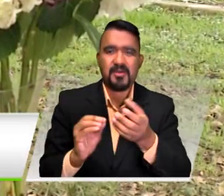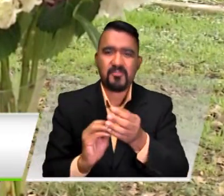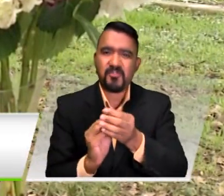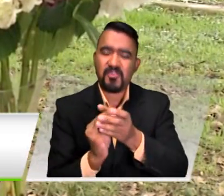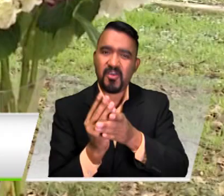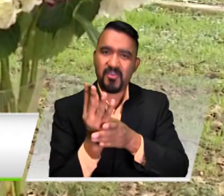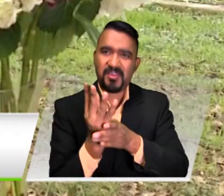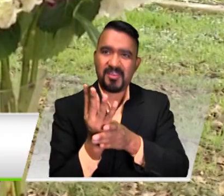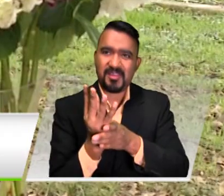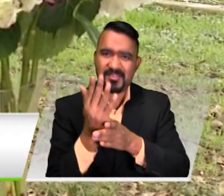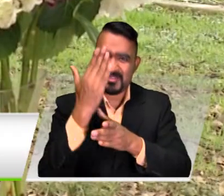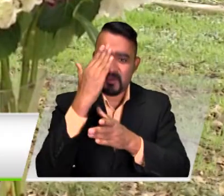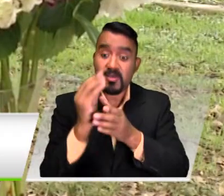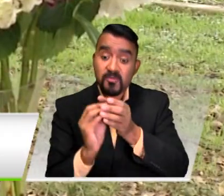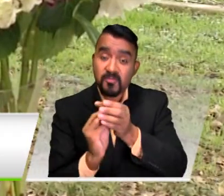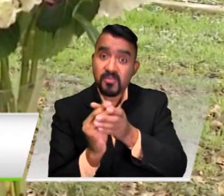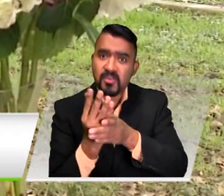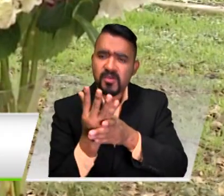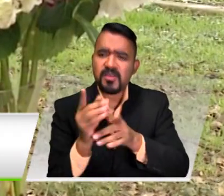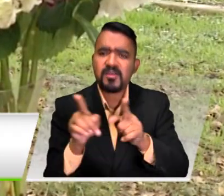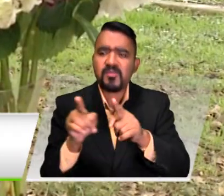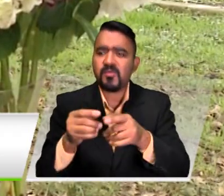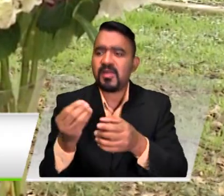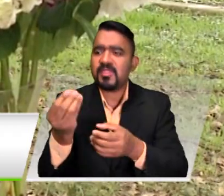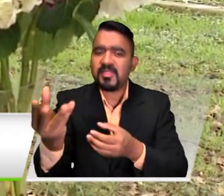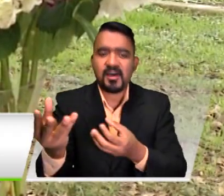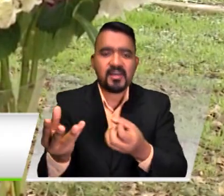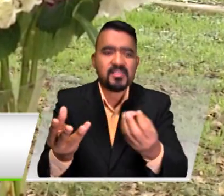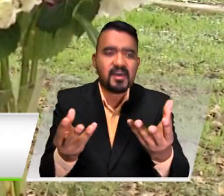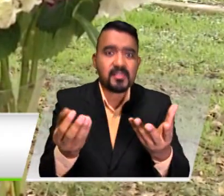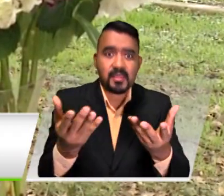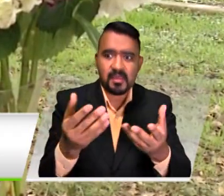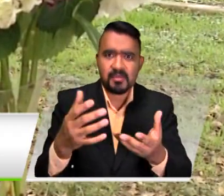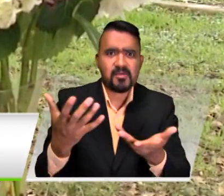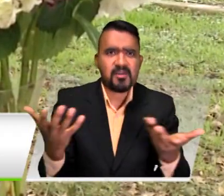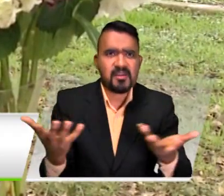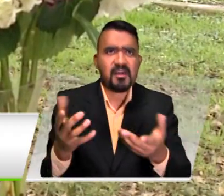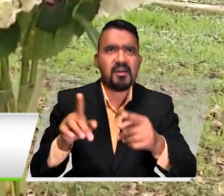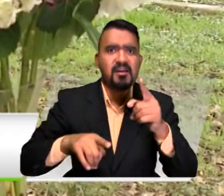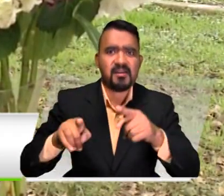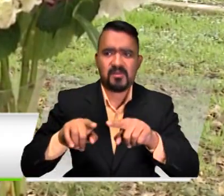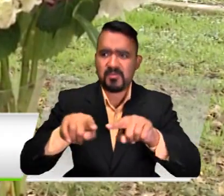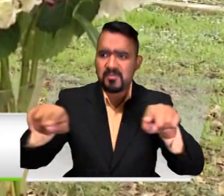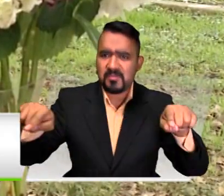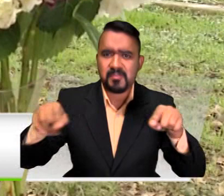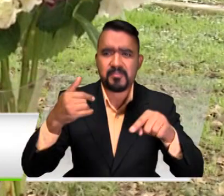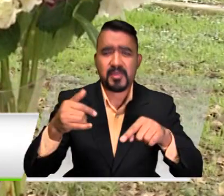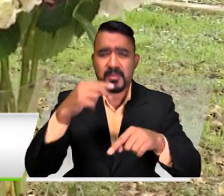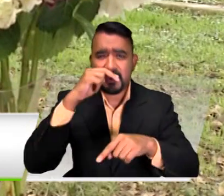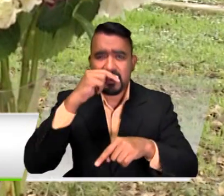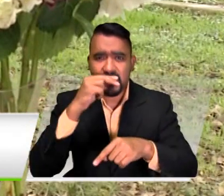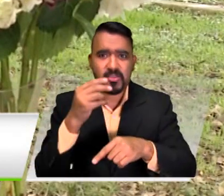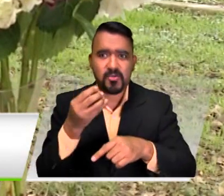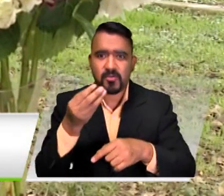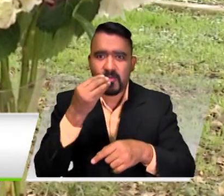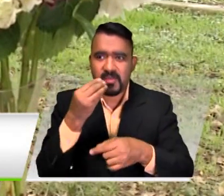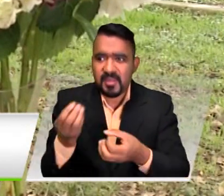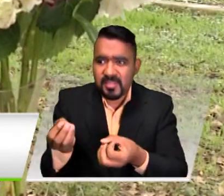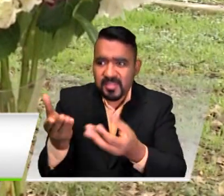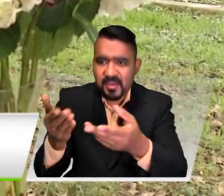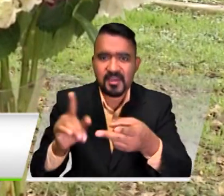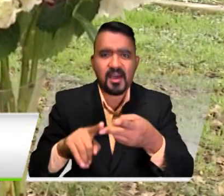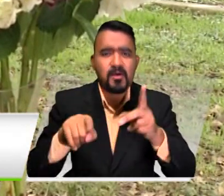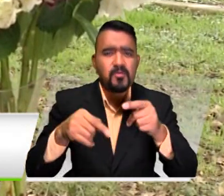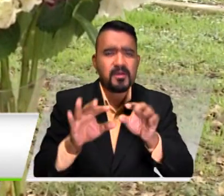mandamos fotos de qué hay detrás de esto, cómo llevamos los alimentos a nuestros comedores infantiles, a nuestras familias vulnerables,